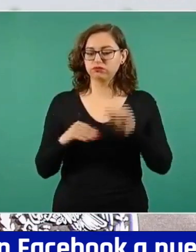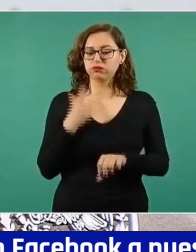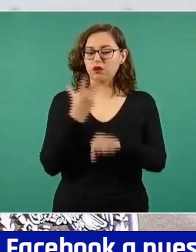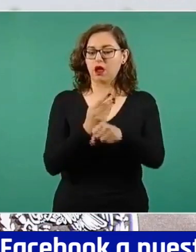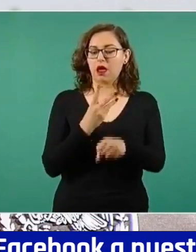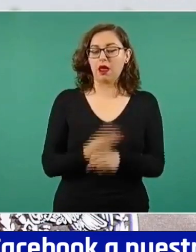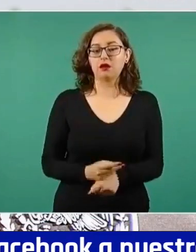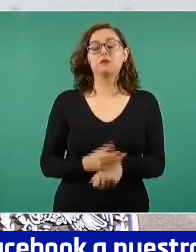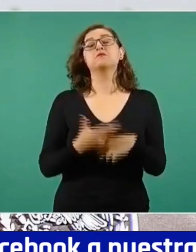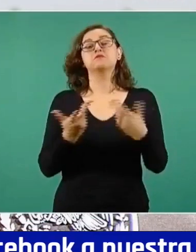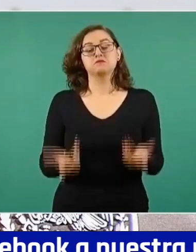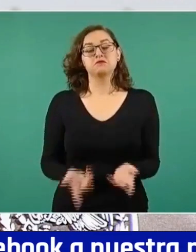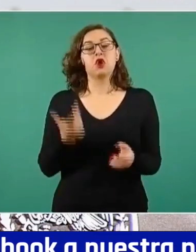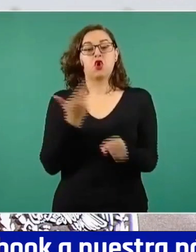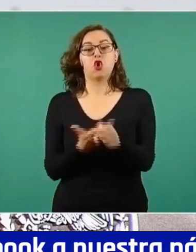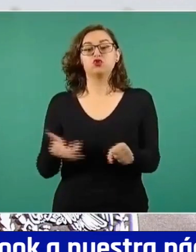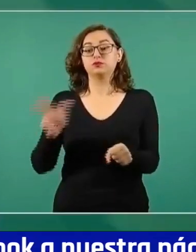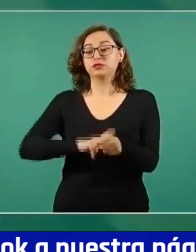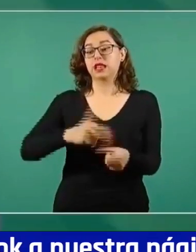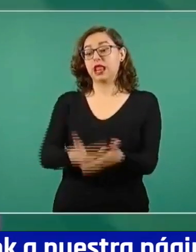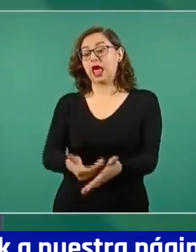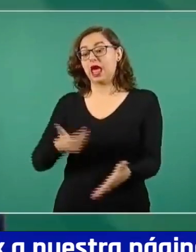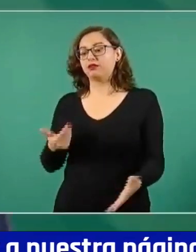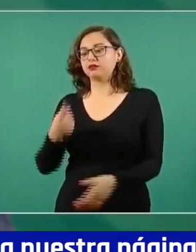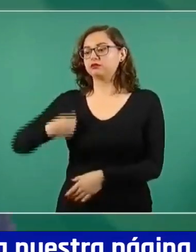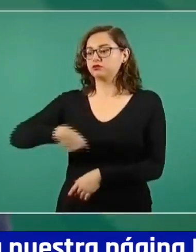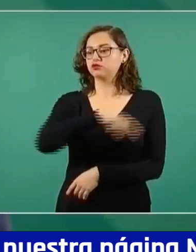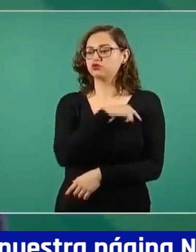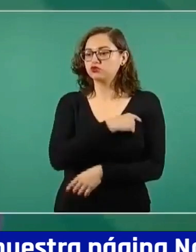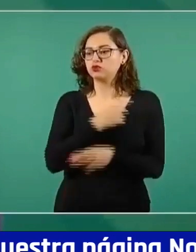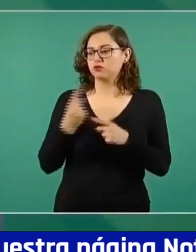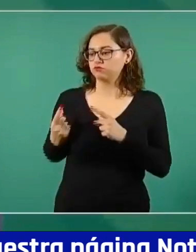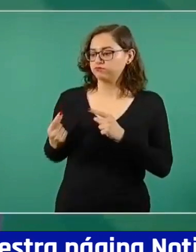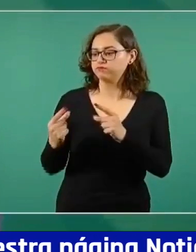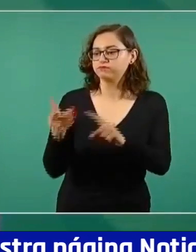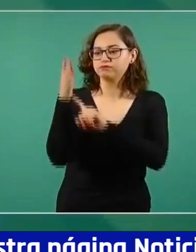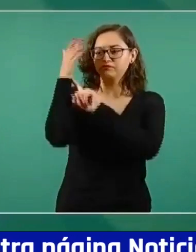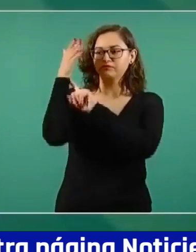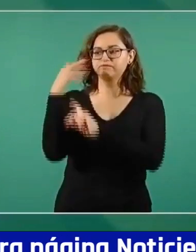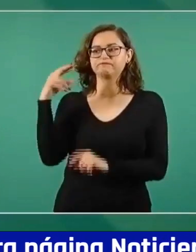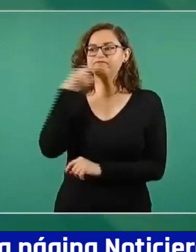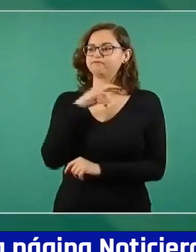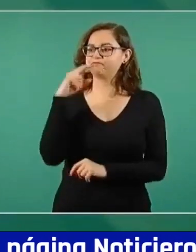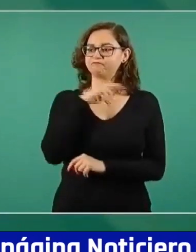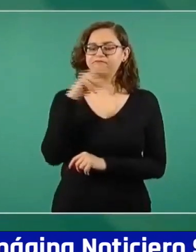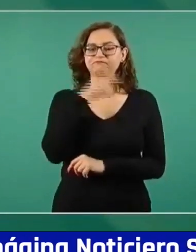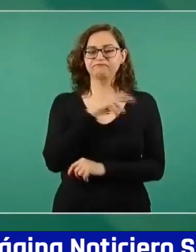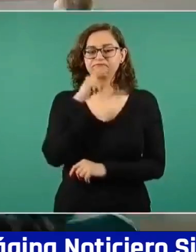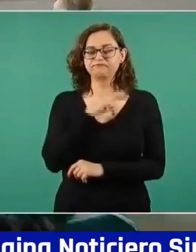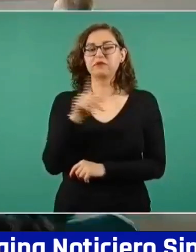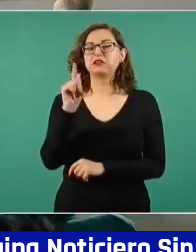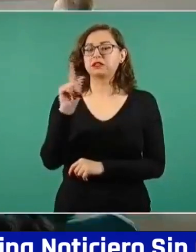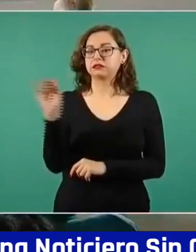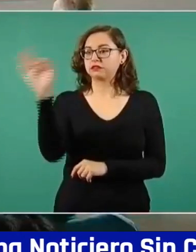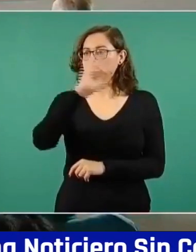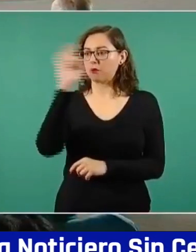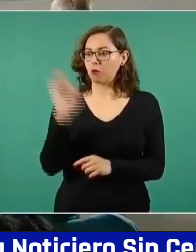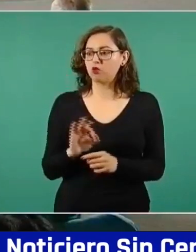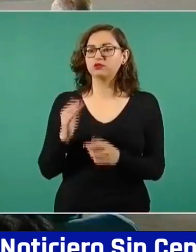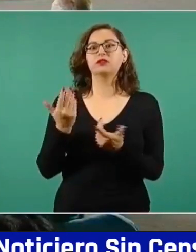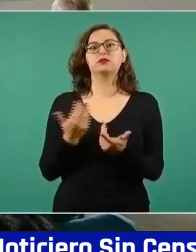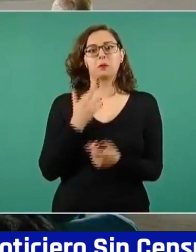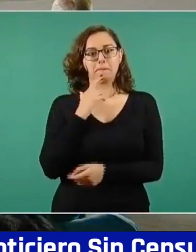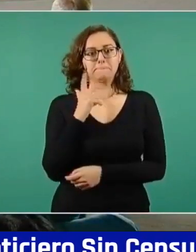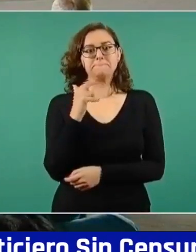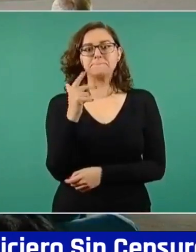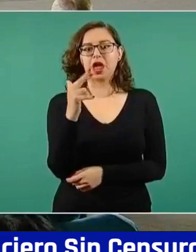en cosas prehospitalarias, en atención prehospitalaria, mediante el servicio de ambulancia, en un 70%. Es increíble, muchas